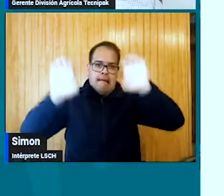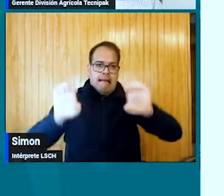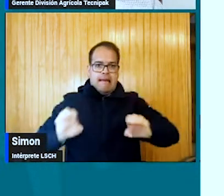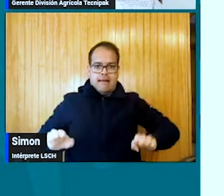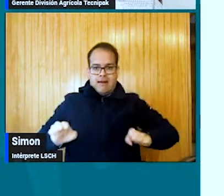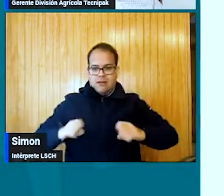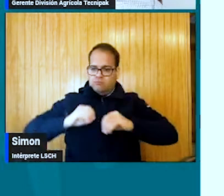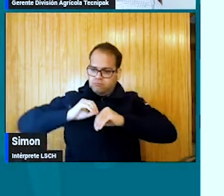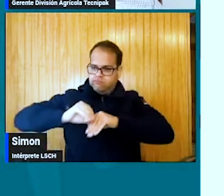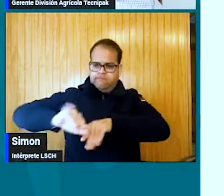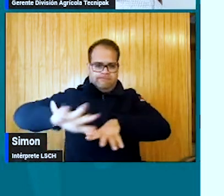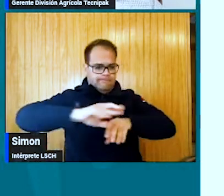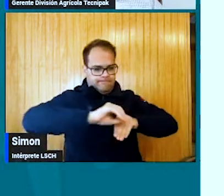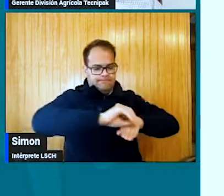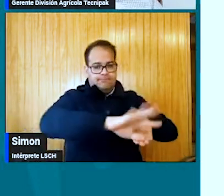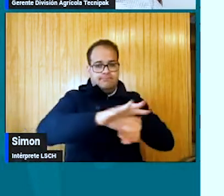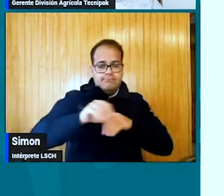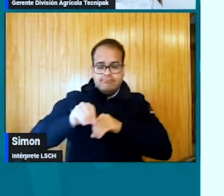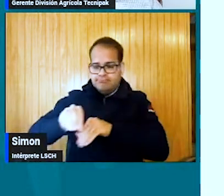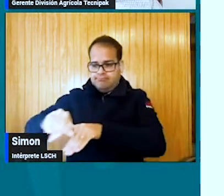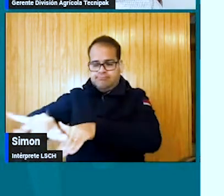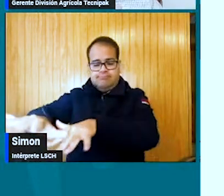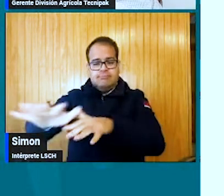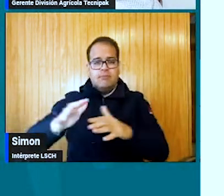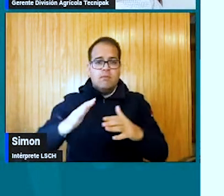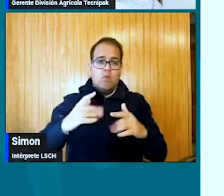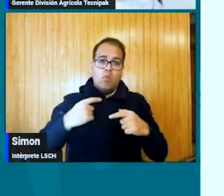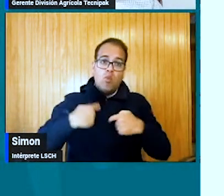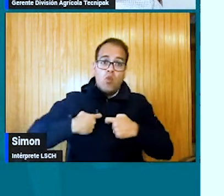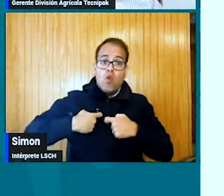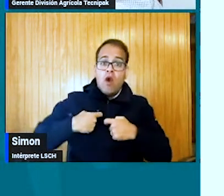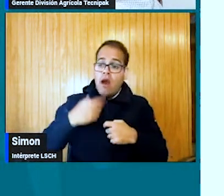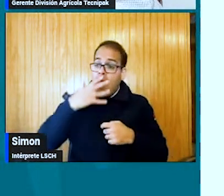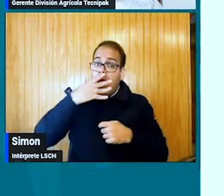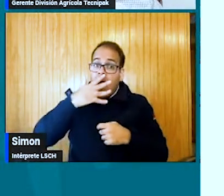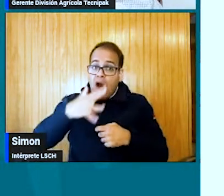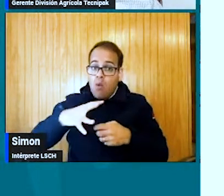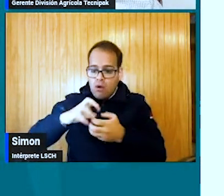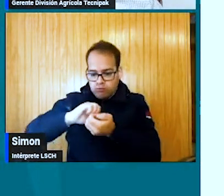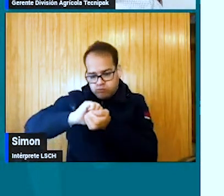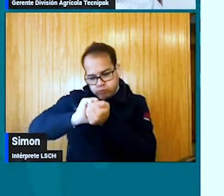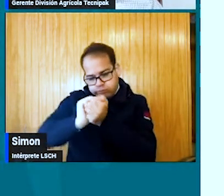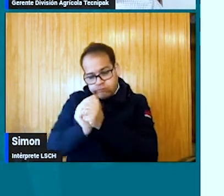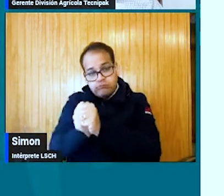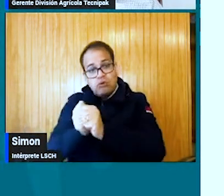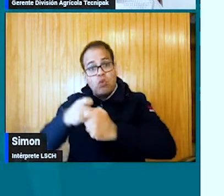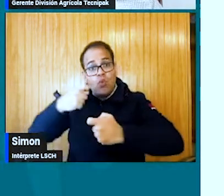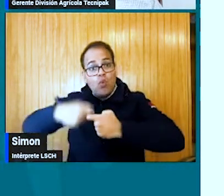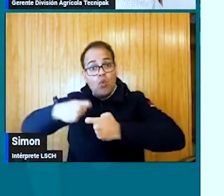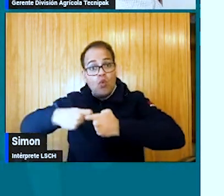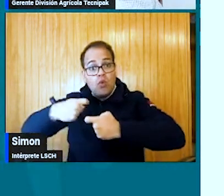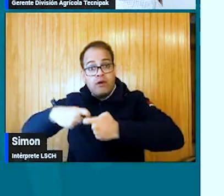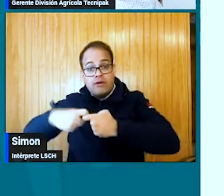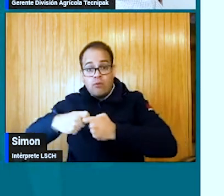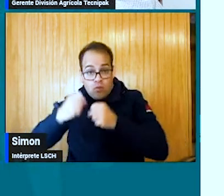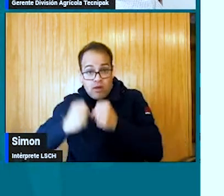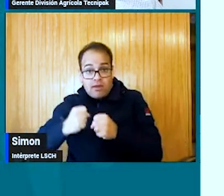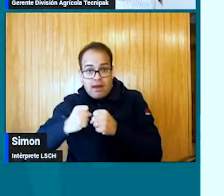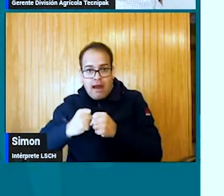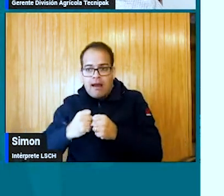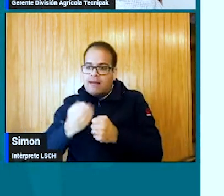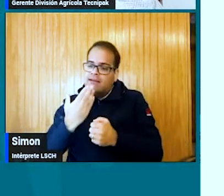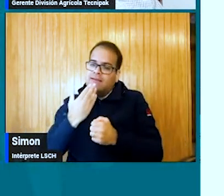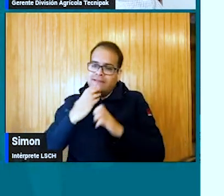estoy congelando agua, entregando agua, voy a estar siempre entregando energía. Y esto